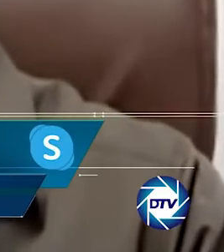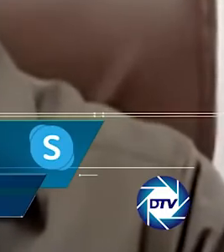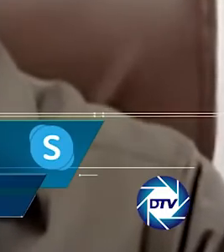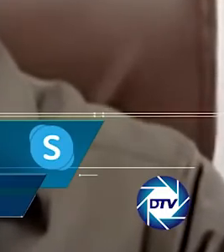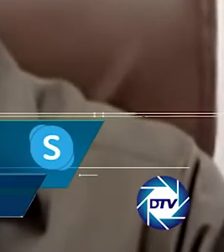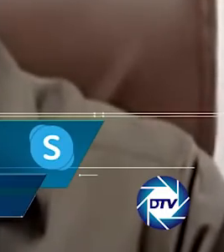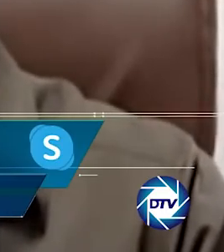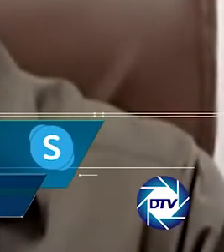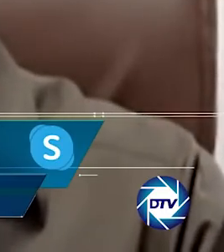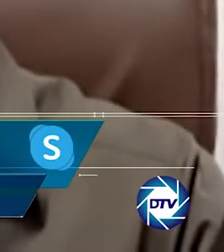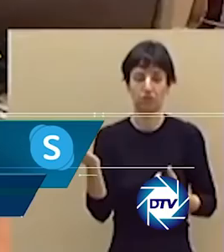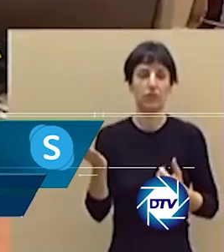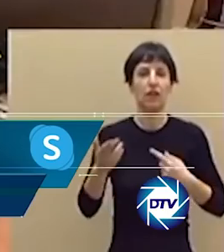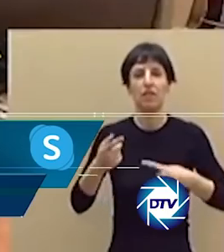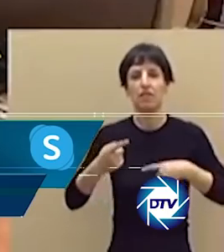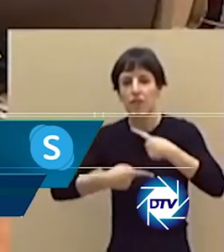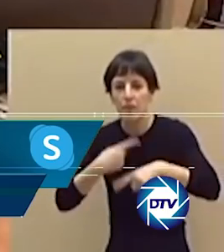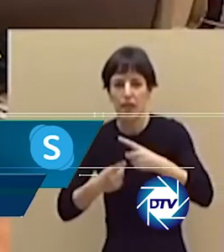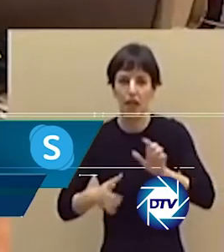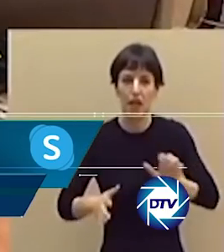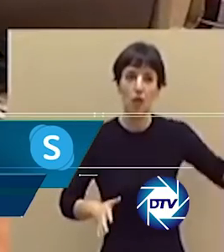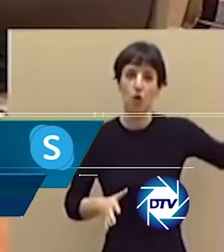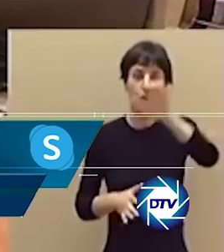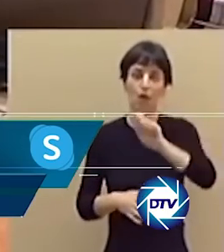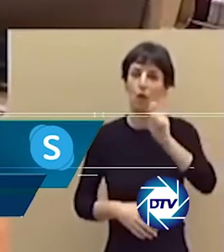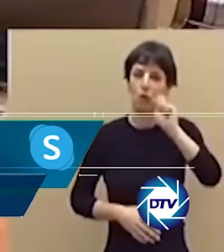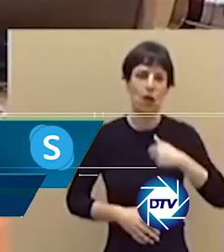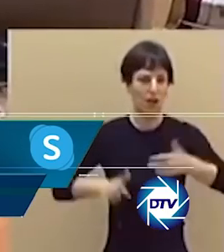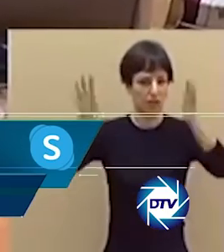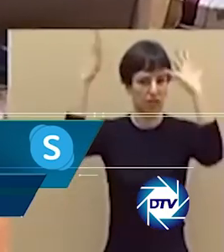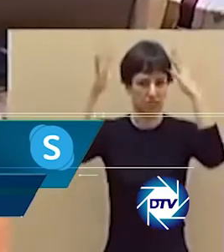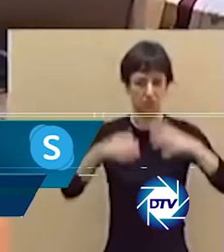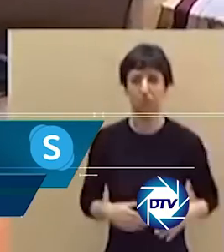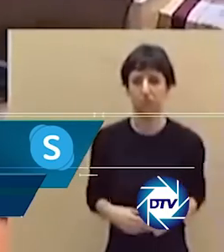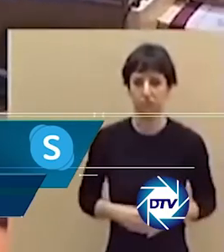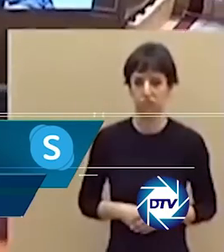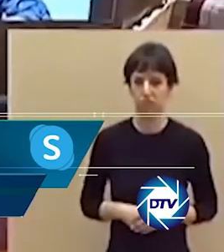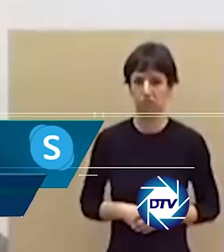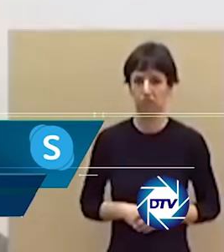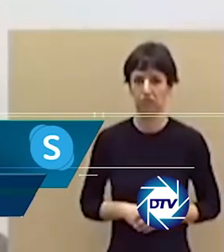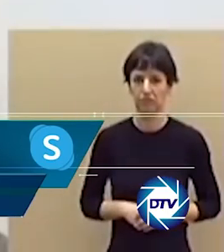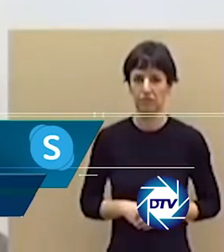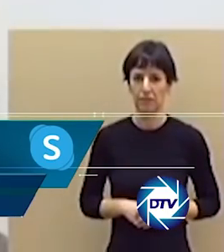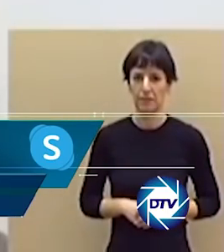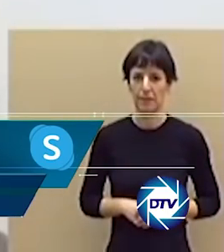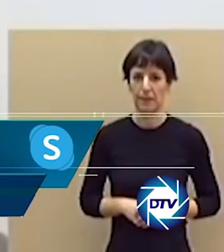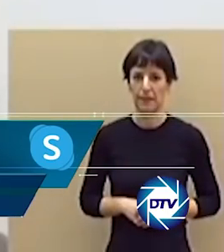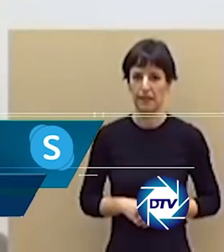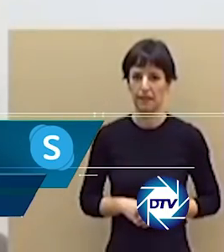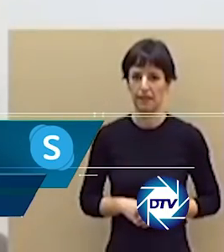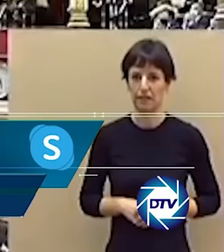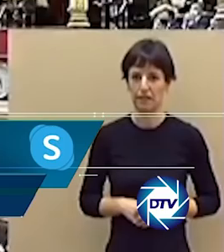de las fuerzas derrotadas de los comunistas en la Unión Soviética, pues la Unión Soviética donde nació